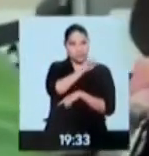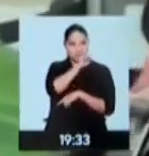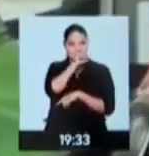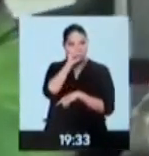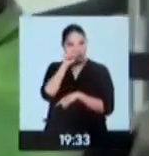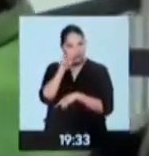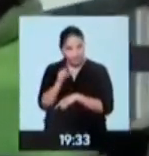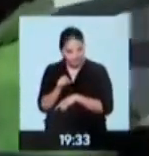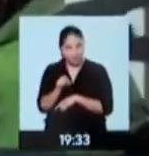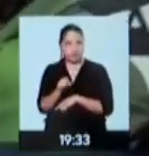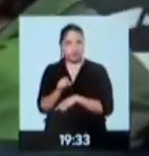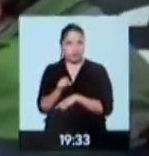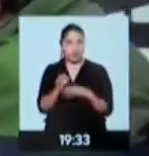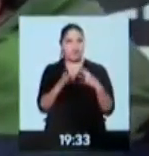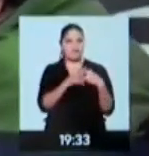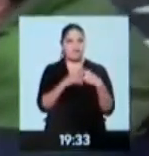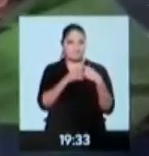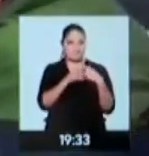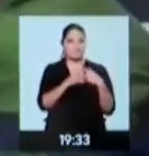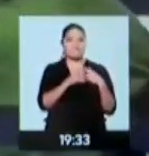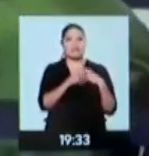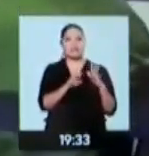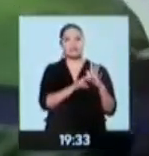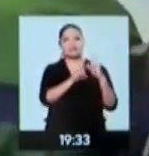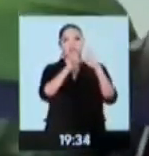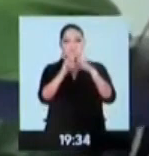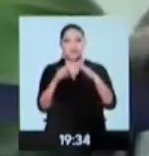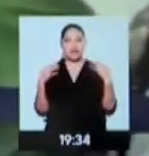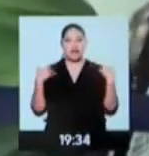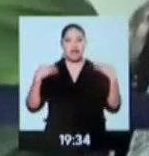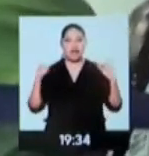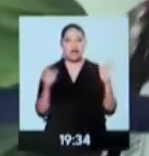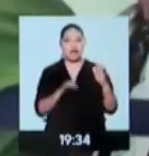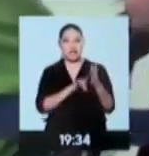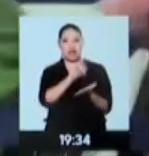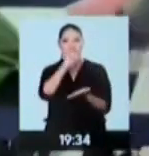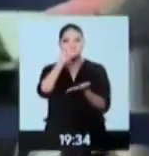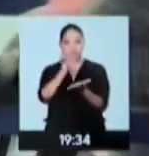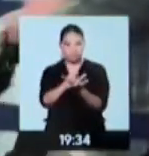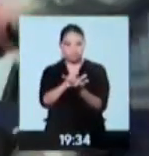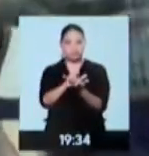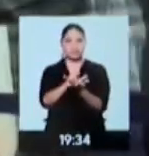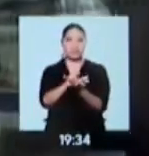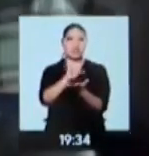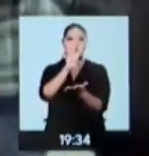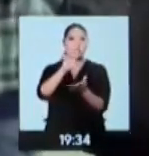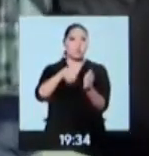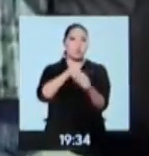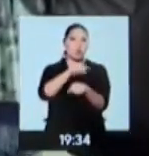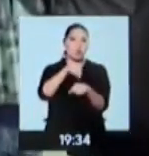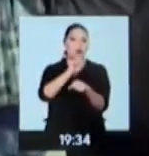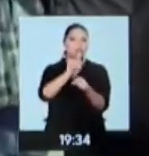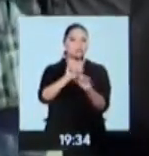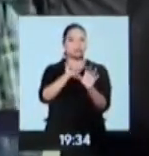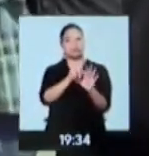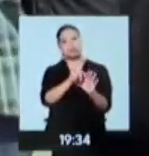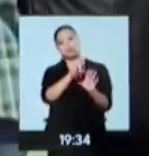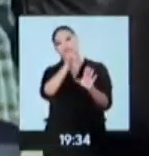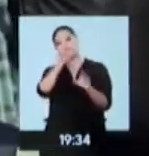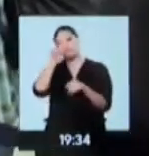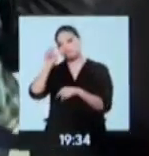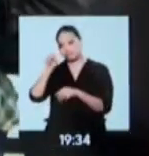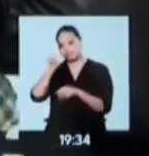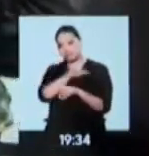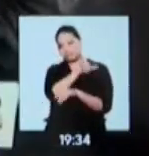años. Bueno, de todas maneras, ¿no? Superará los 20 años. Hay quienes hablan de 30 años, inclusive